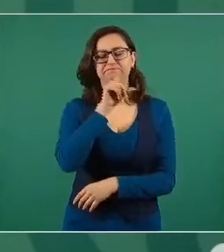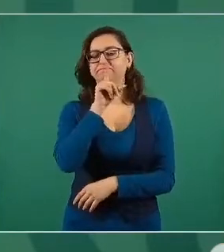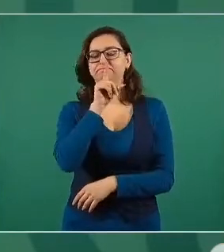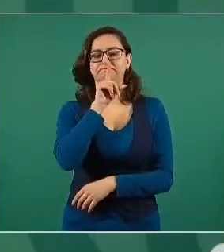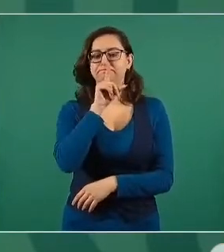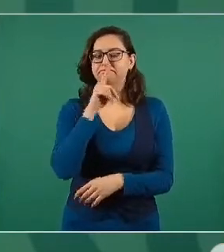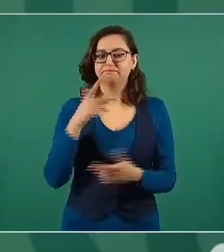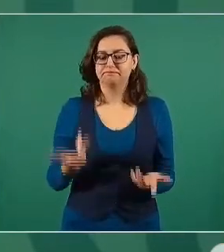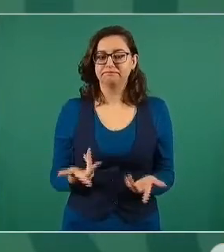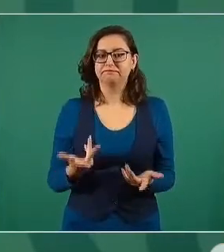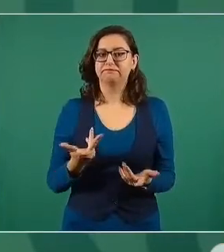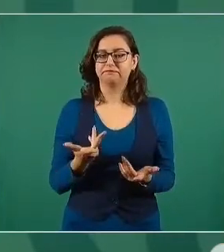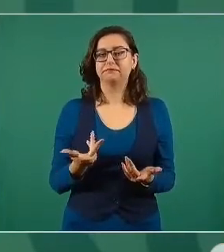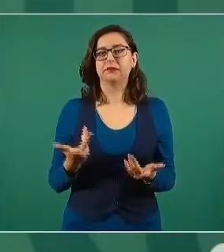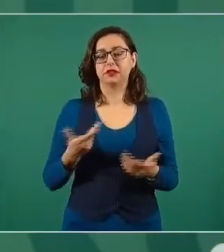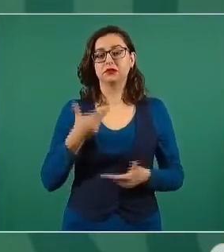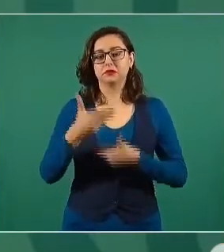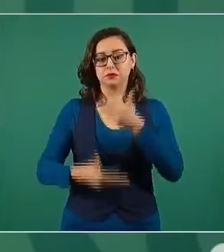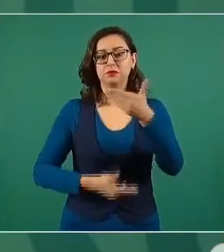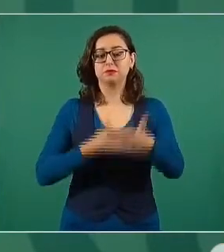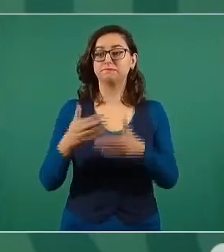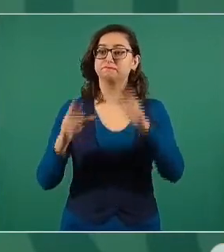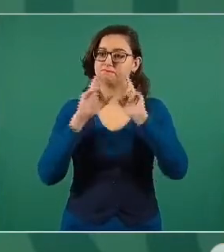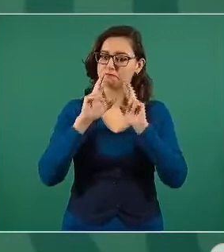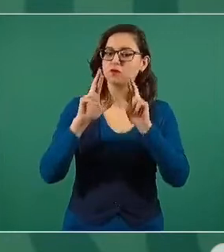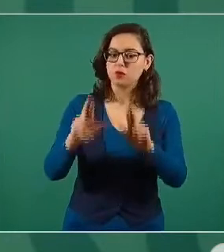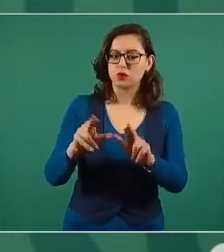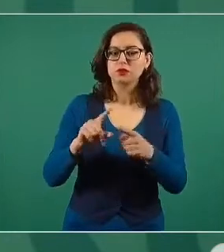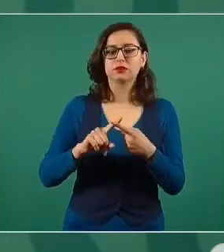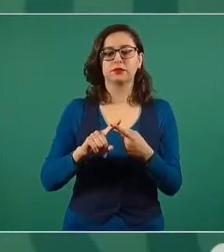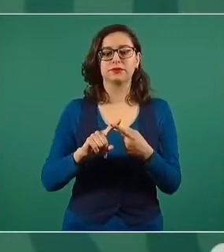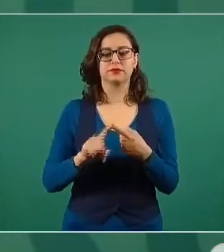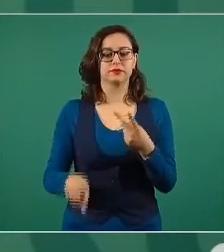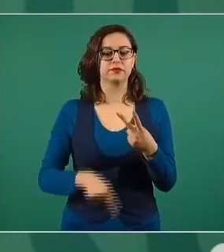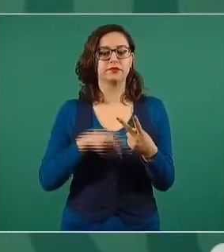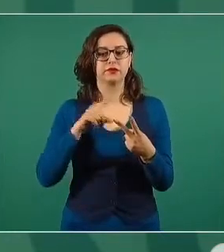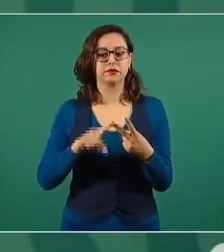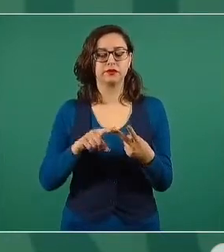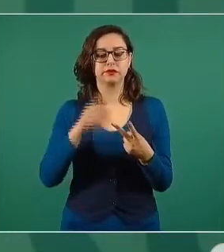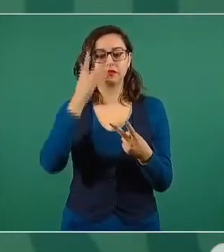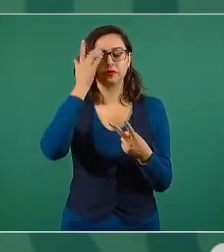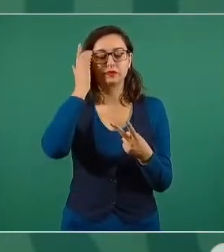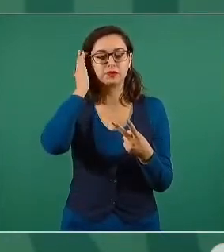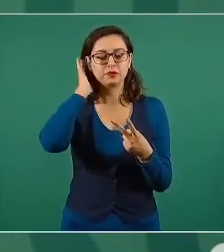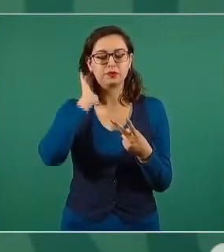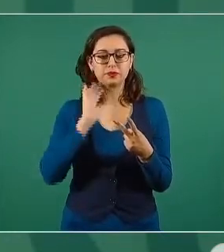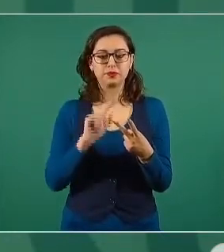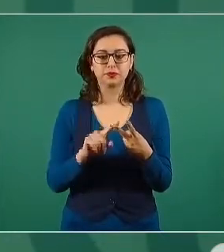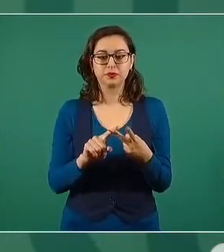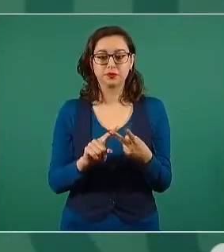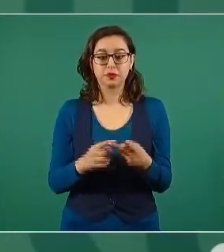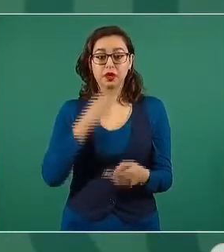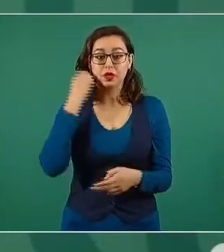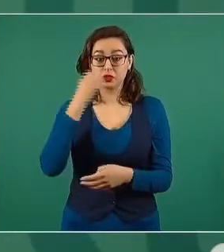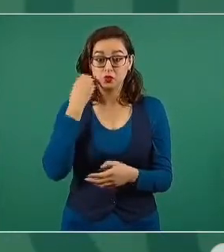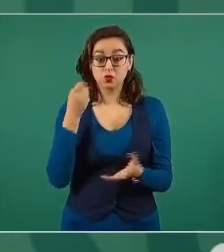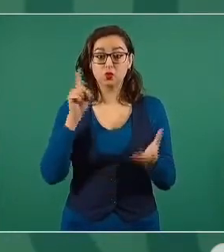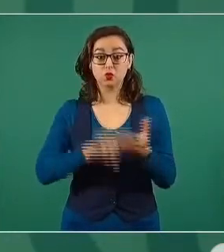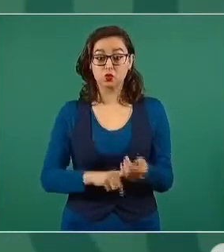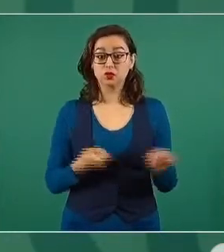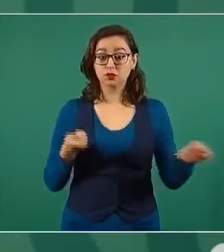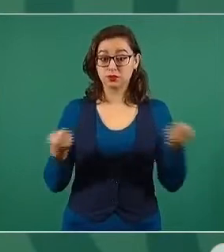Pero hay que contestar eso primero. Luego, si se tiene control en las escuelas